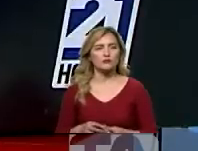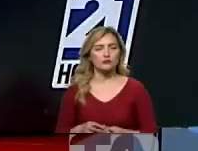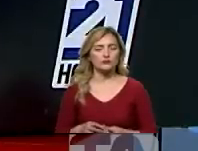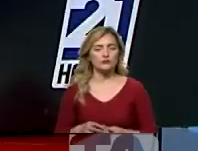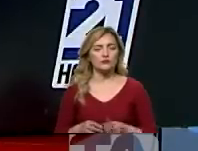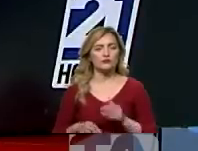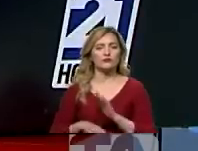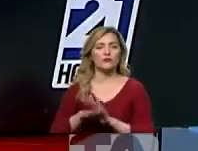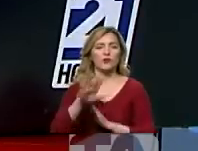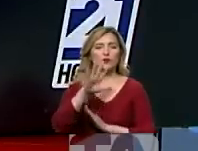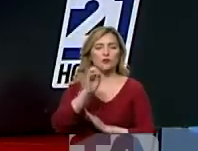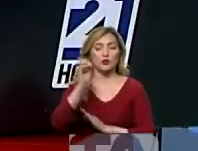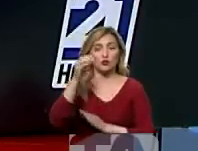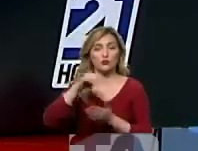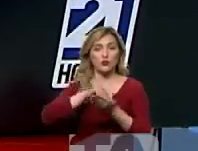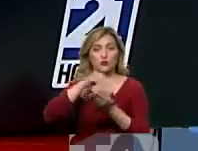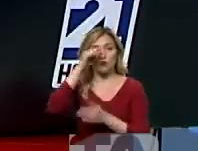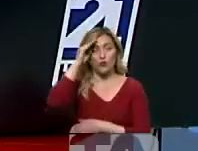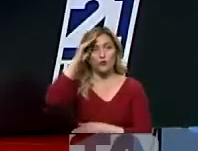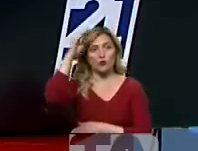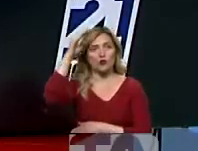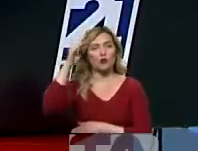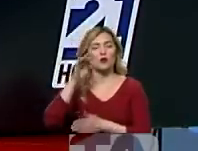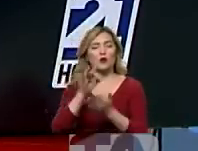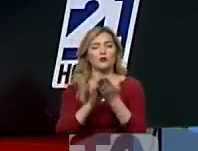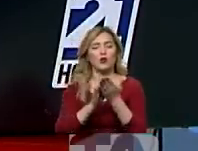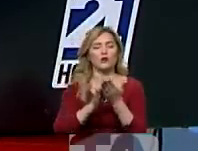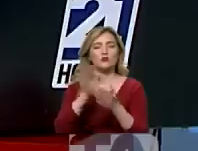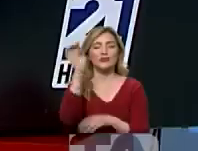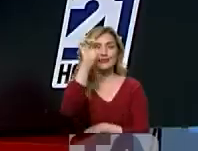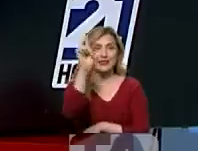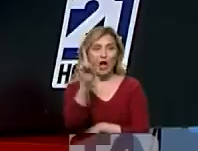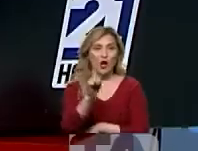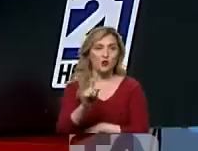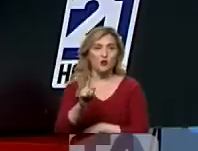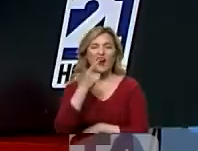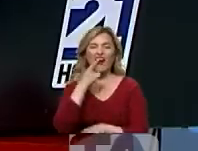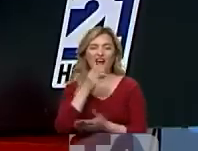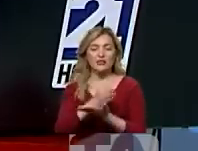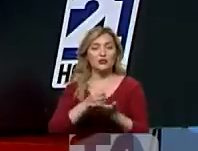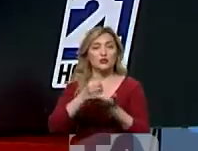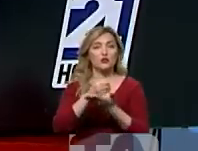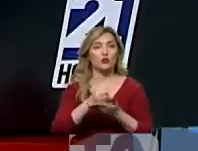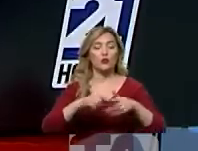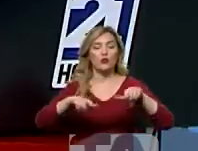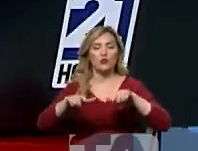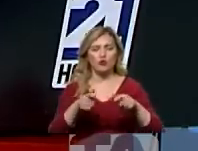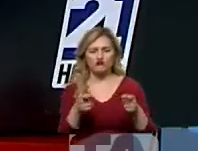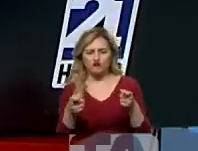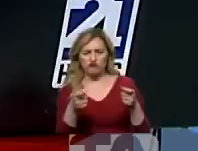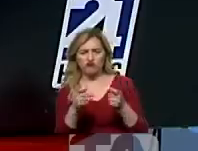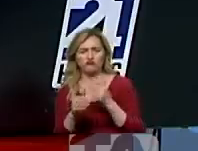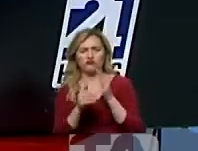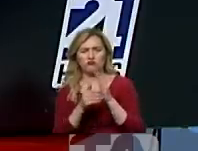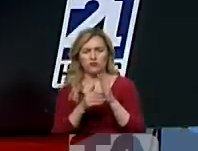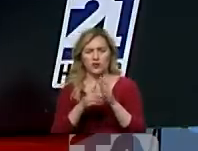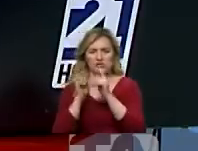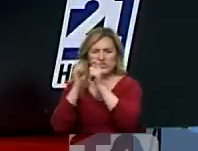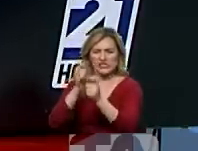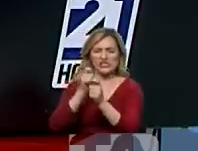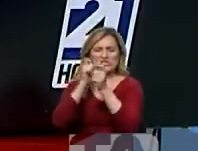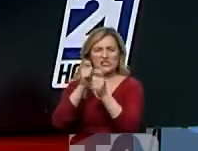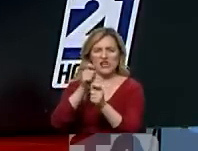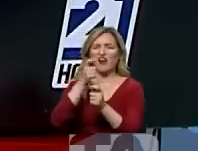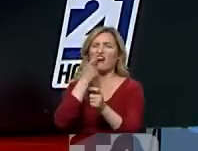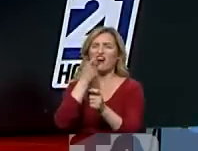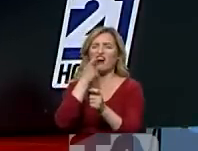Más de 500 miembros policiales se desplegaron en el Cantón Zaruma, provincia de El Oro, en un operativo realizado en contra de la minería y que durará hasta este